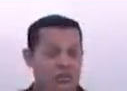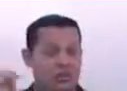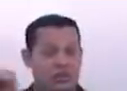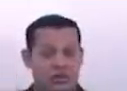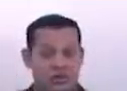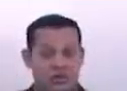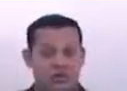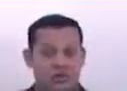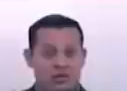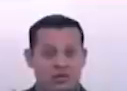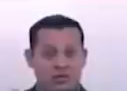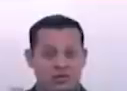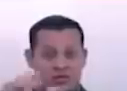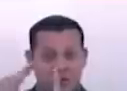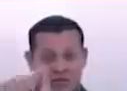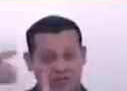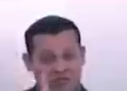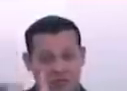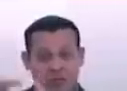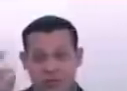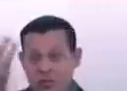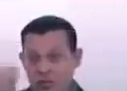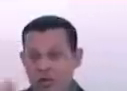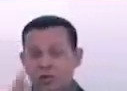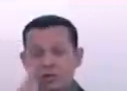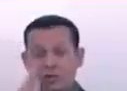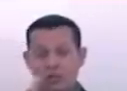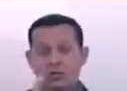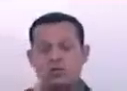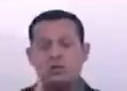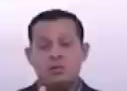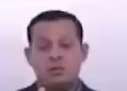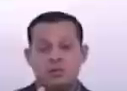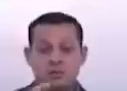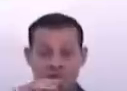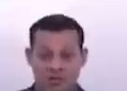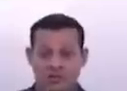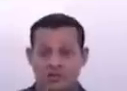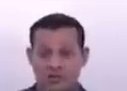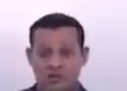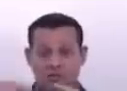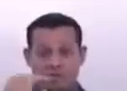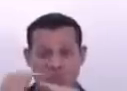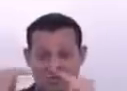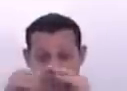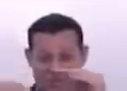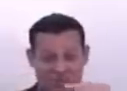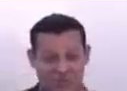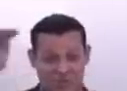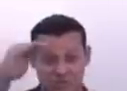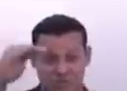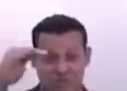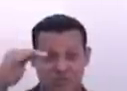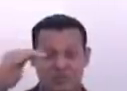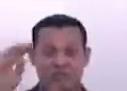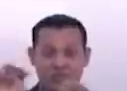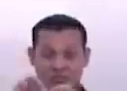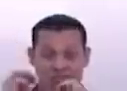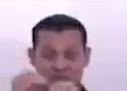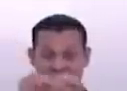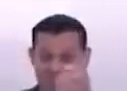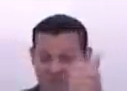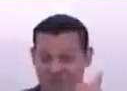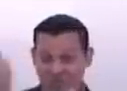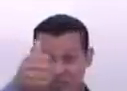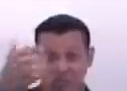en esta medida de excepción. Y en estos días hemos visto que se han agarrado cabecillas, se han agarrado líderes,